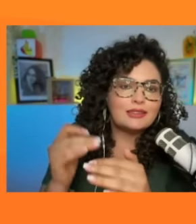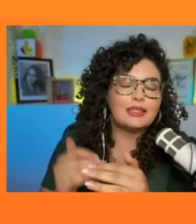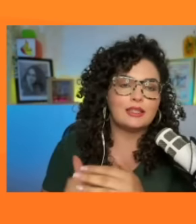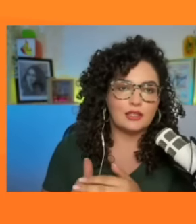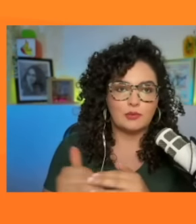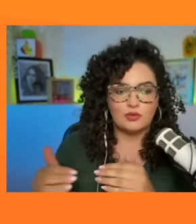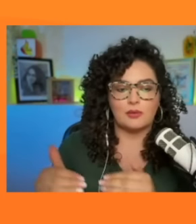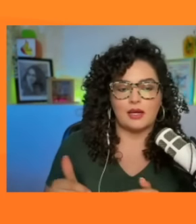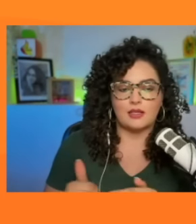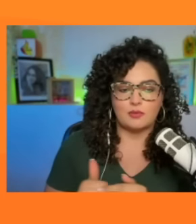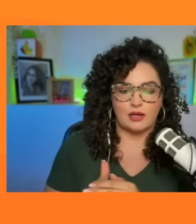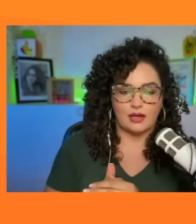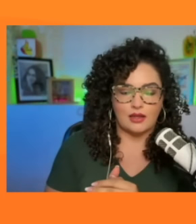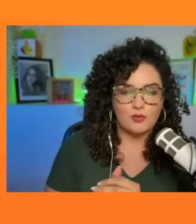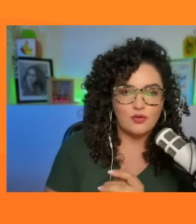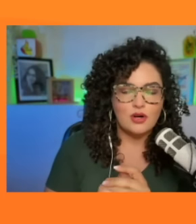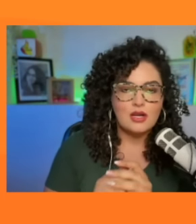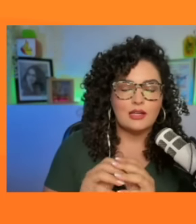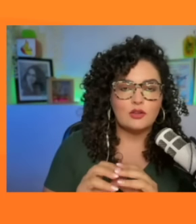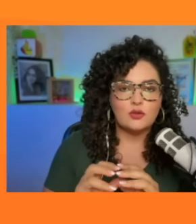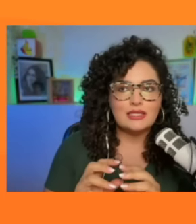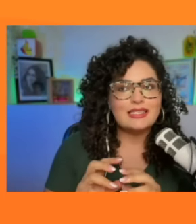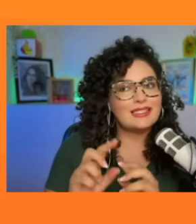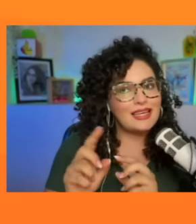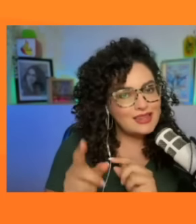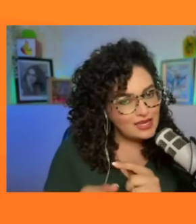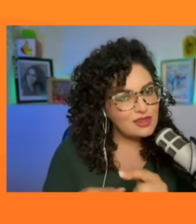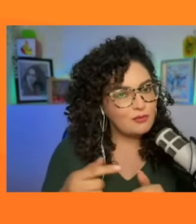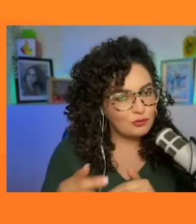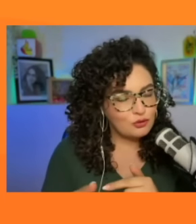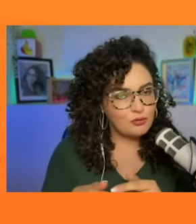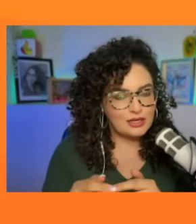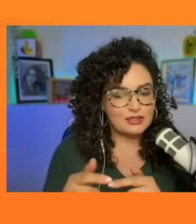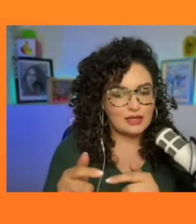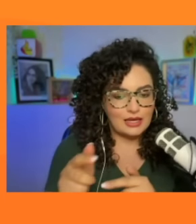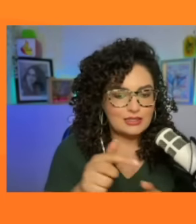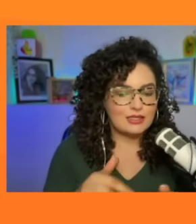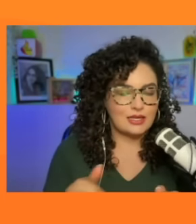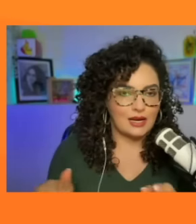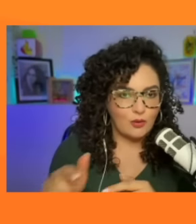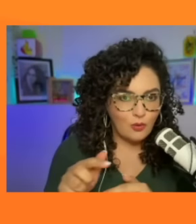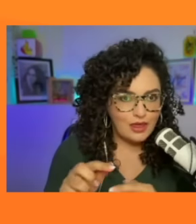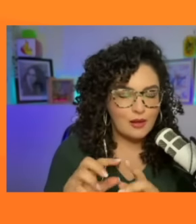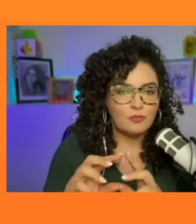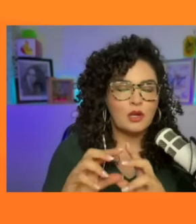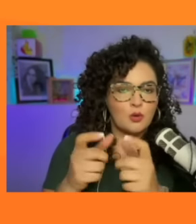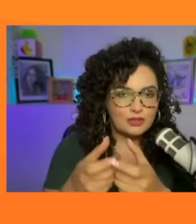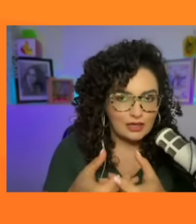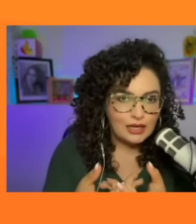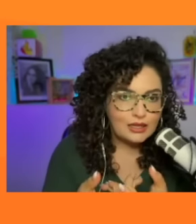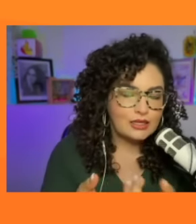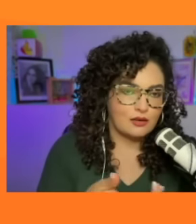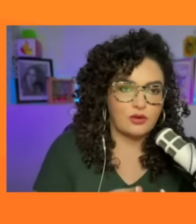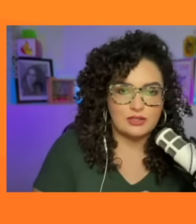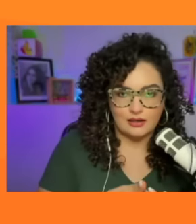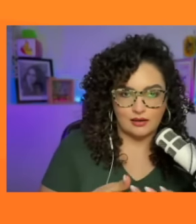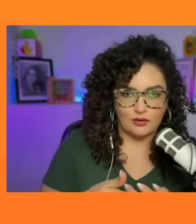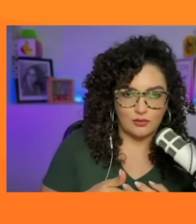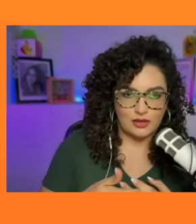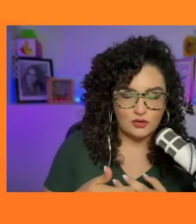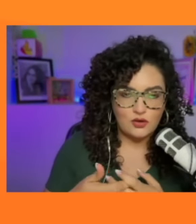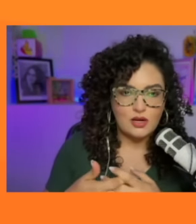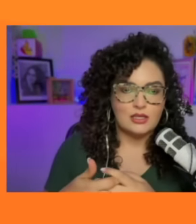son distintas responsabilidades para cada uno. Entonces, se entiende mucho más que esta sea la jugada. Luis Alcalde ya fue